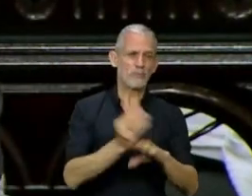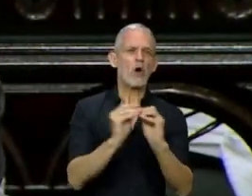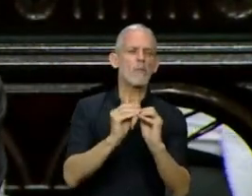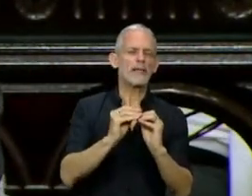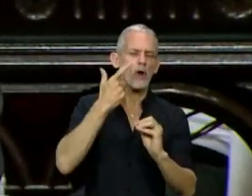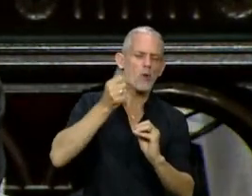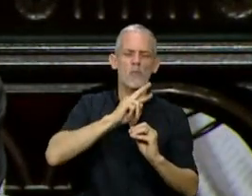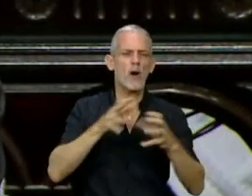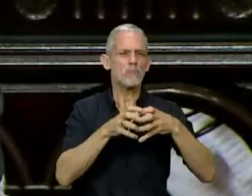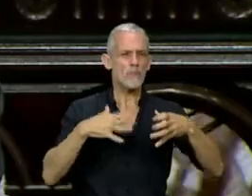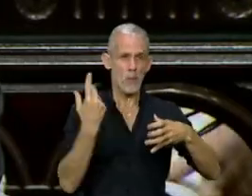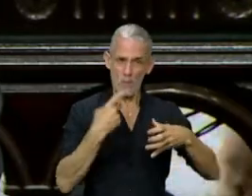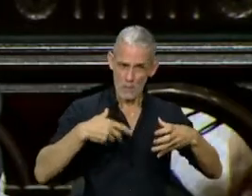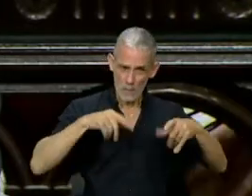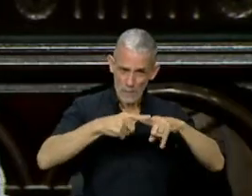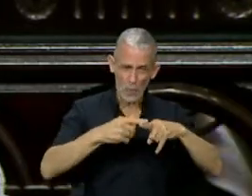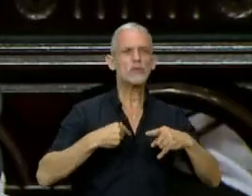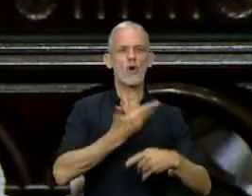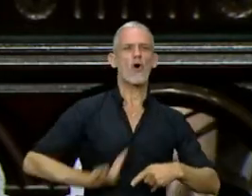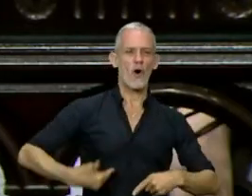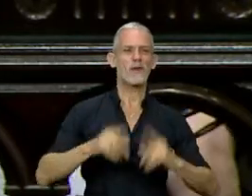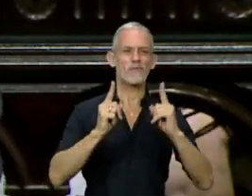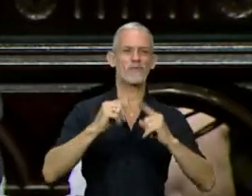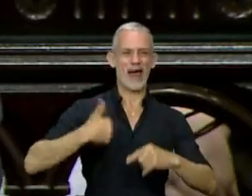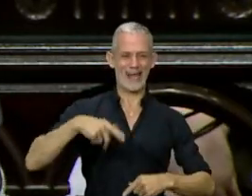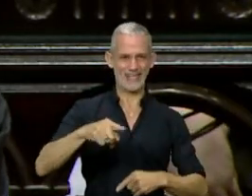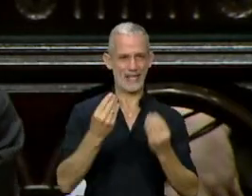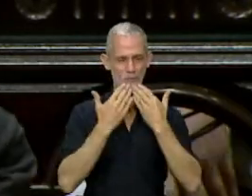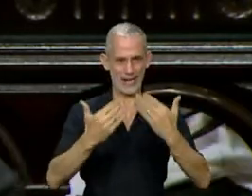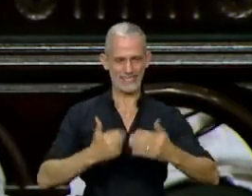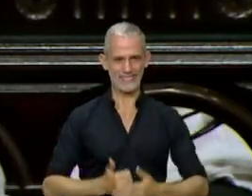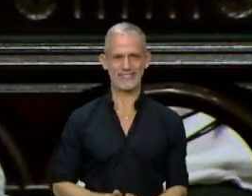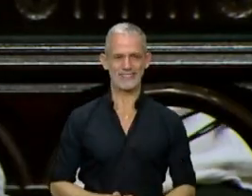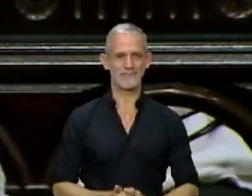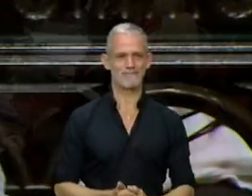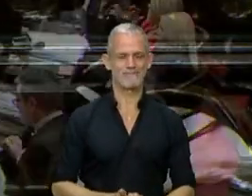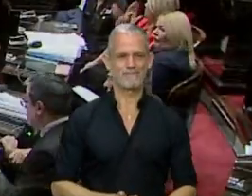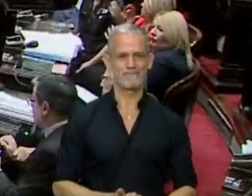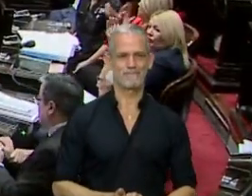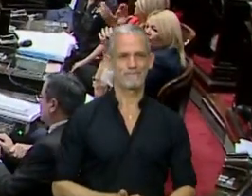compañero o compañera de nuestro espacio político siga gobernando los destinos de la patria. Muchísimas gracias.